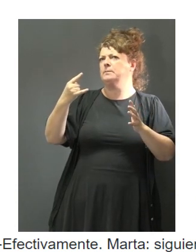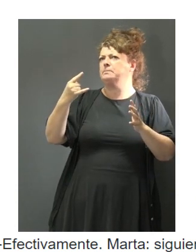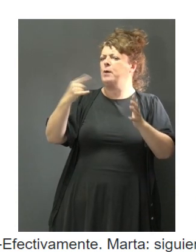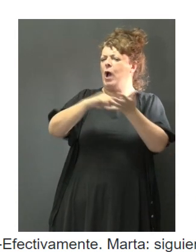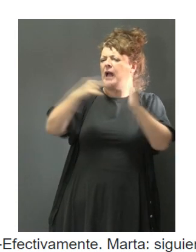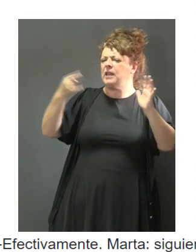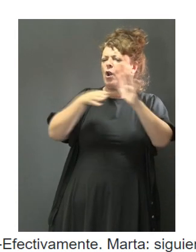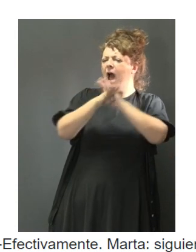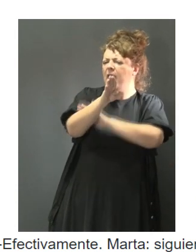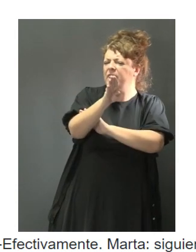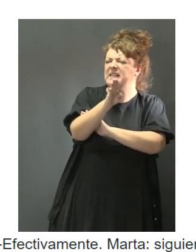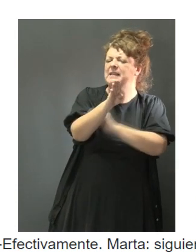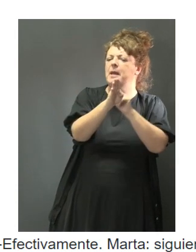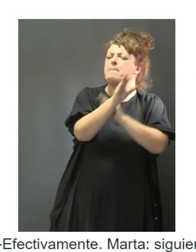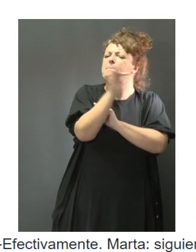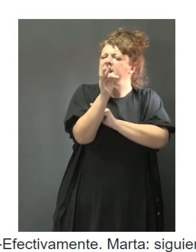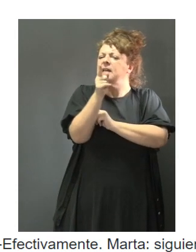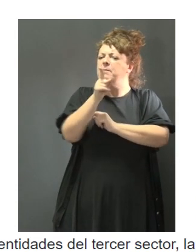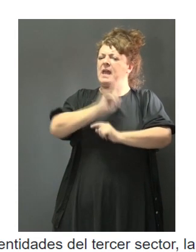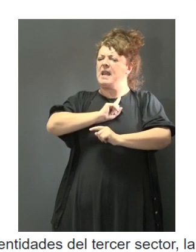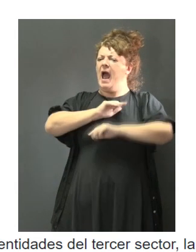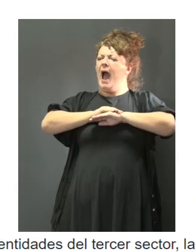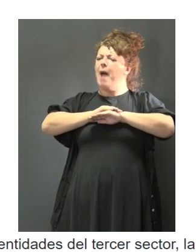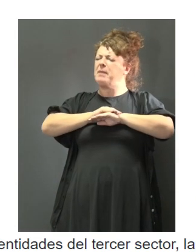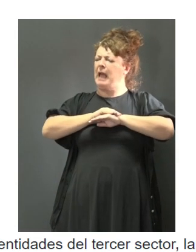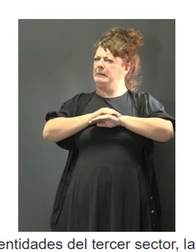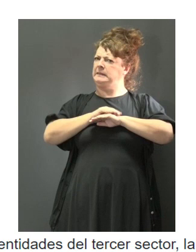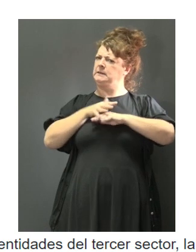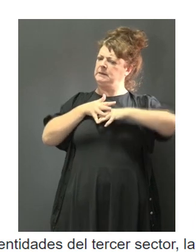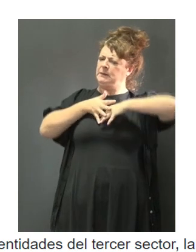accesibles y amigables para las personas mayores?